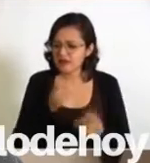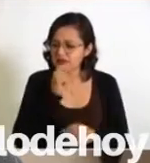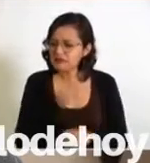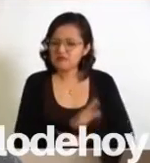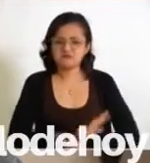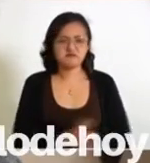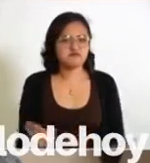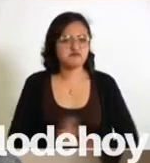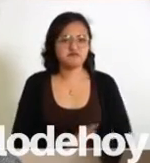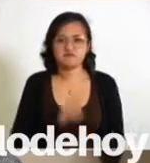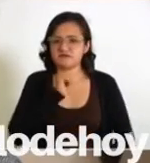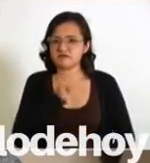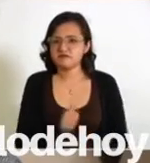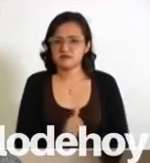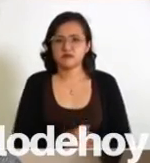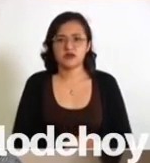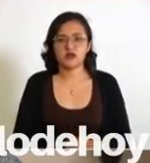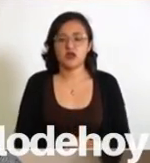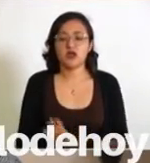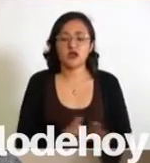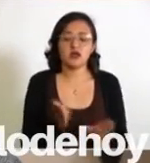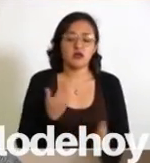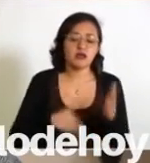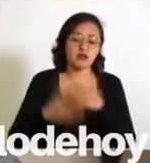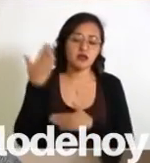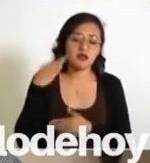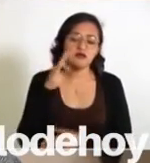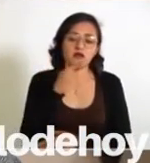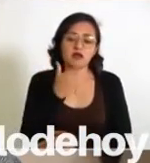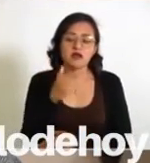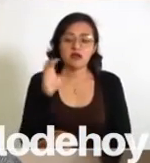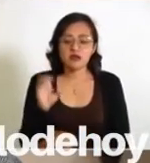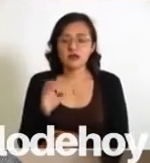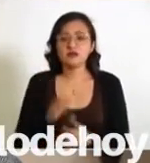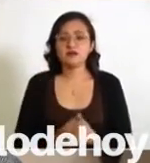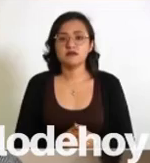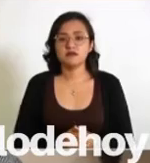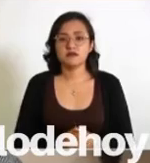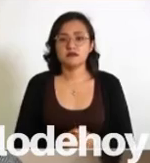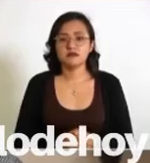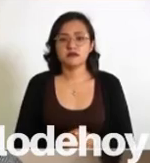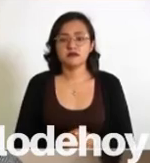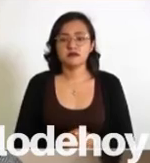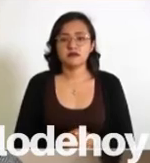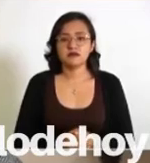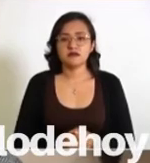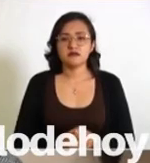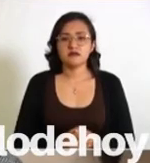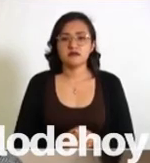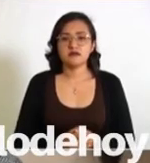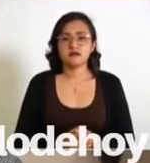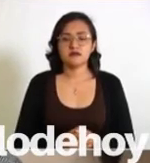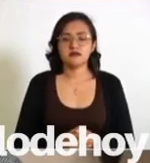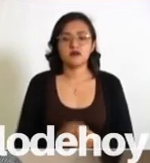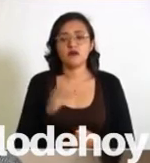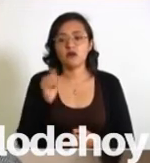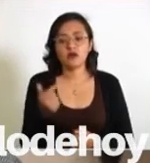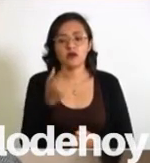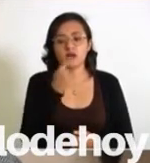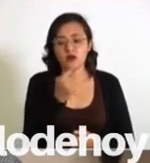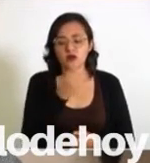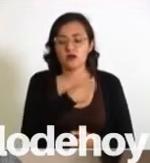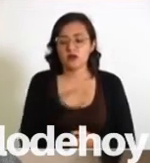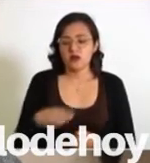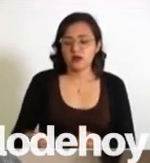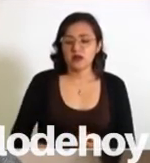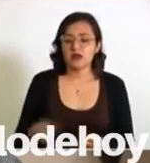por la por la entonces fiscalía general del estado por ninguna policía ni municipal que